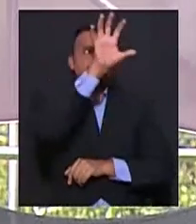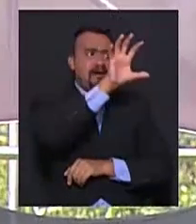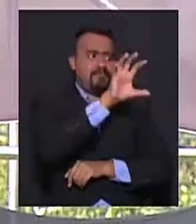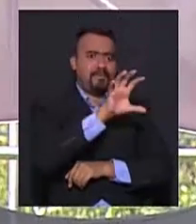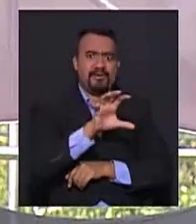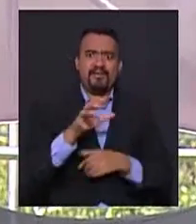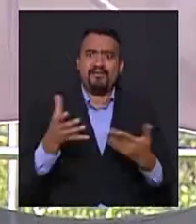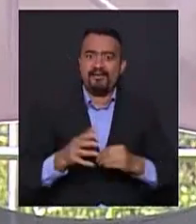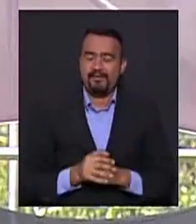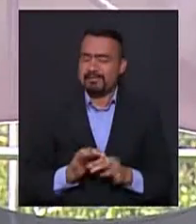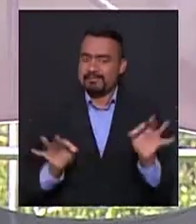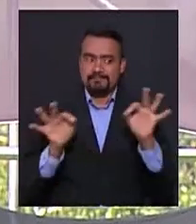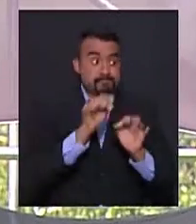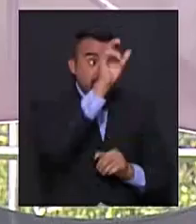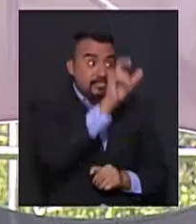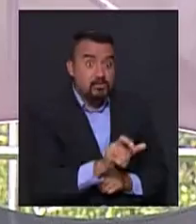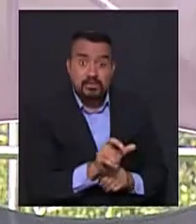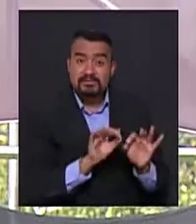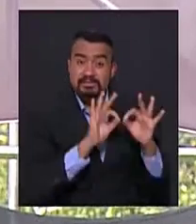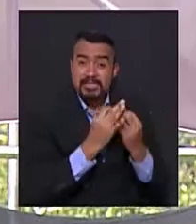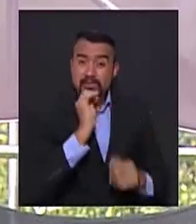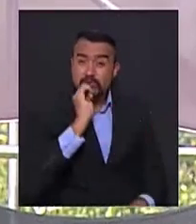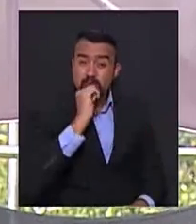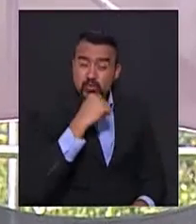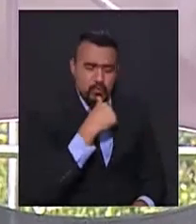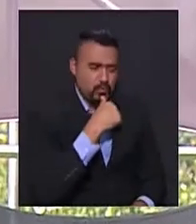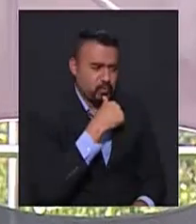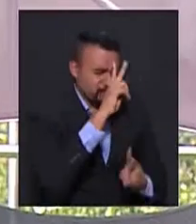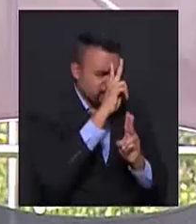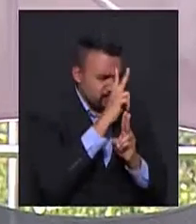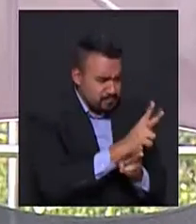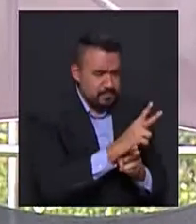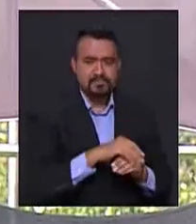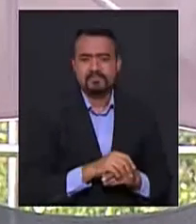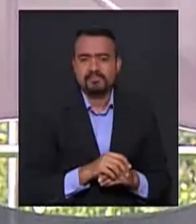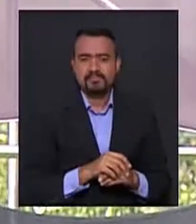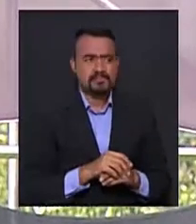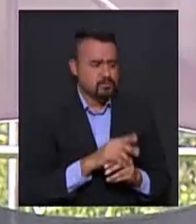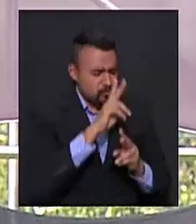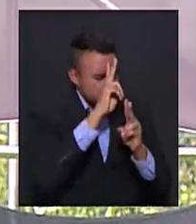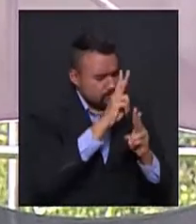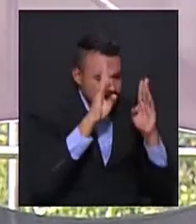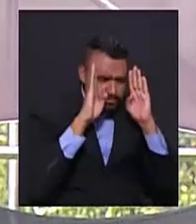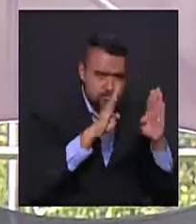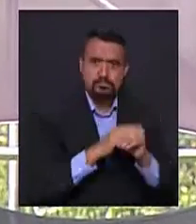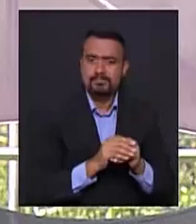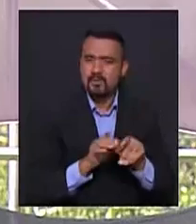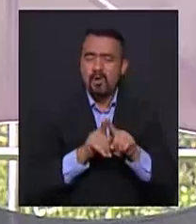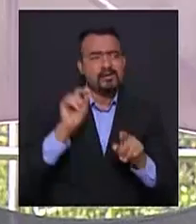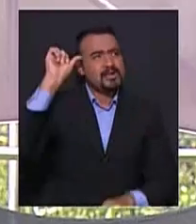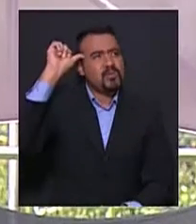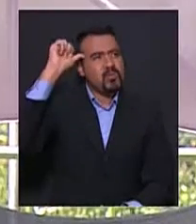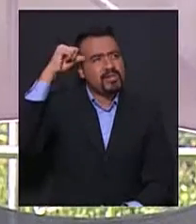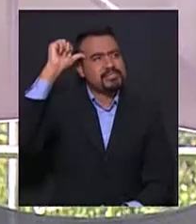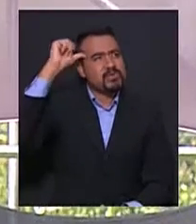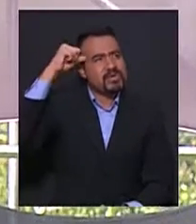el respeto da lugar a las víctimas y su dolor. Son sitios que abrazan la memoria de los que sufrieron, de los